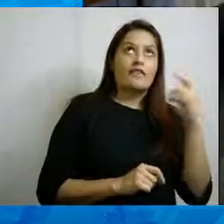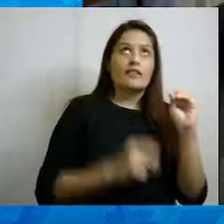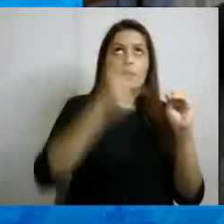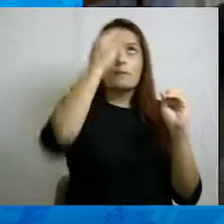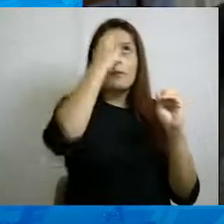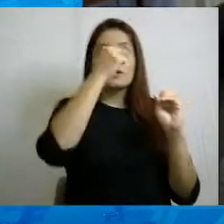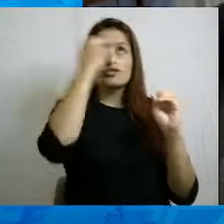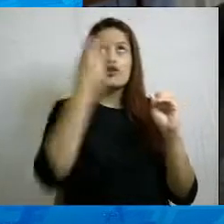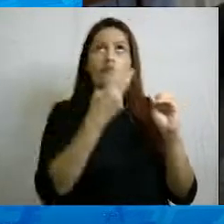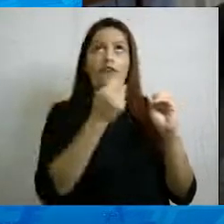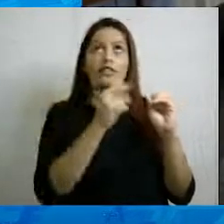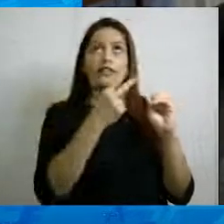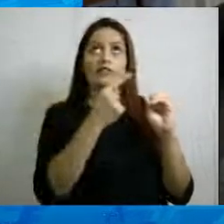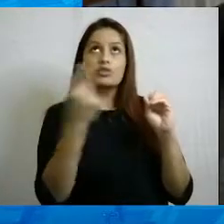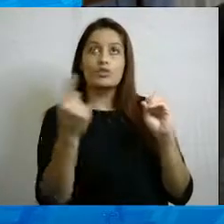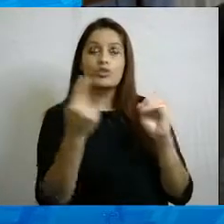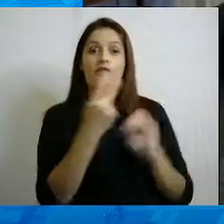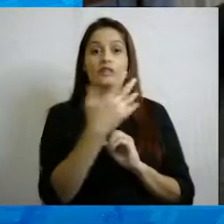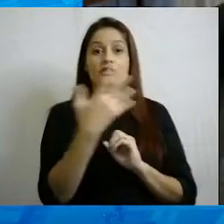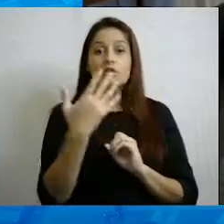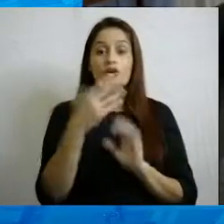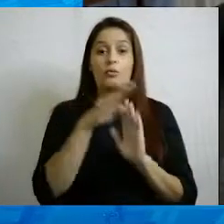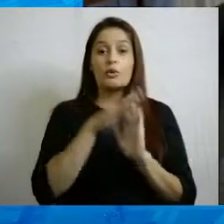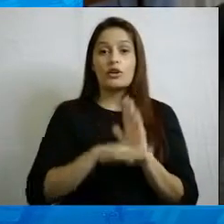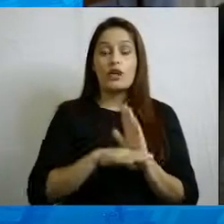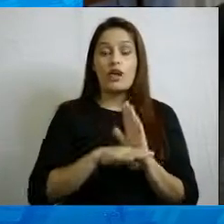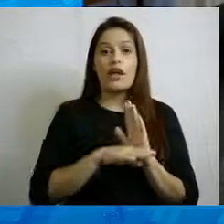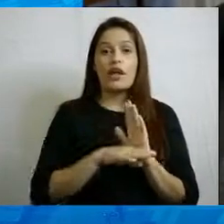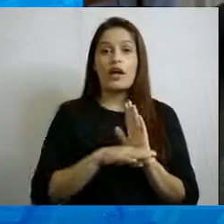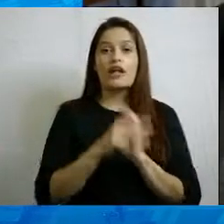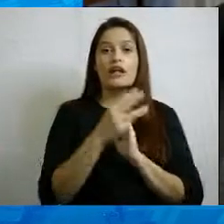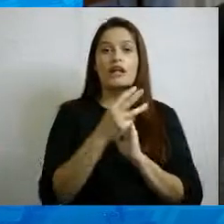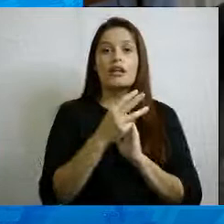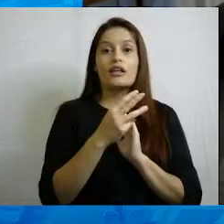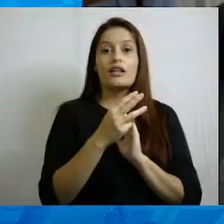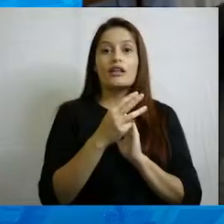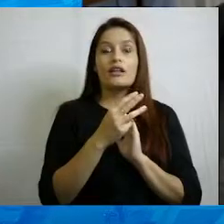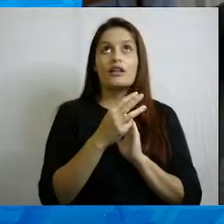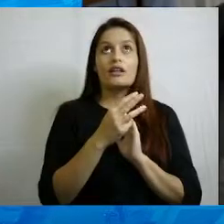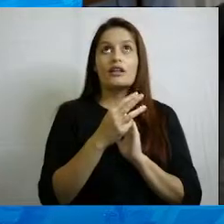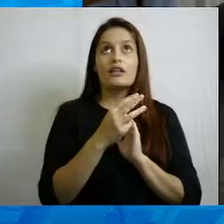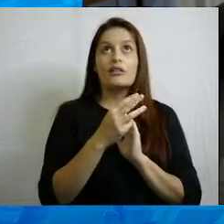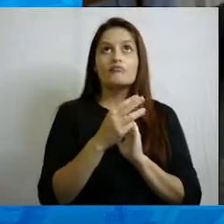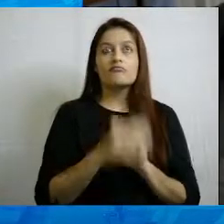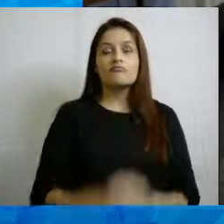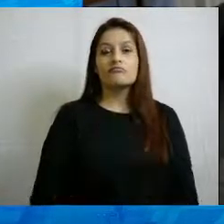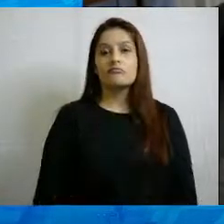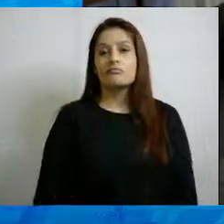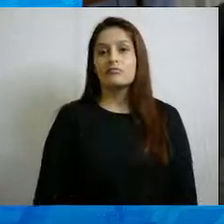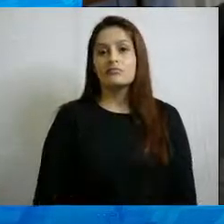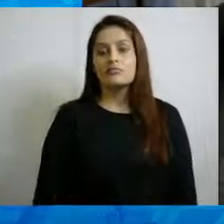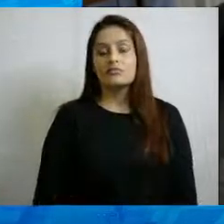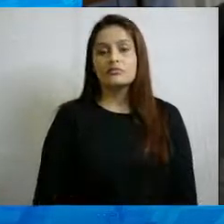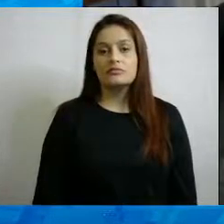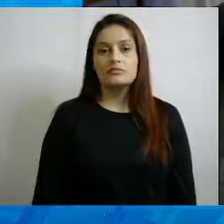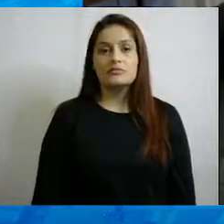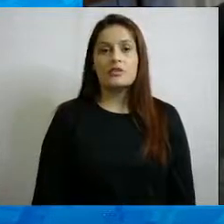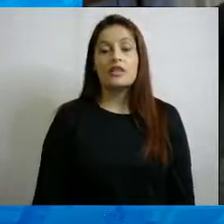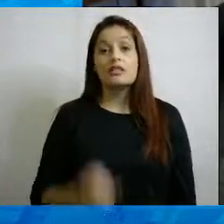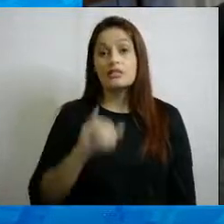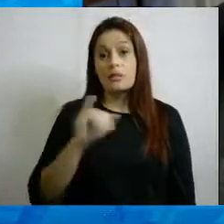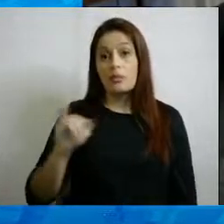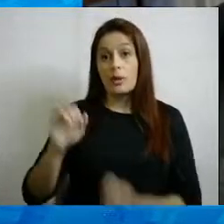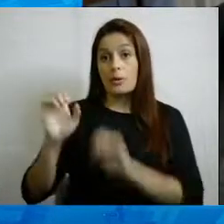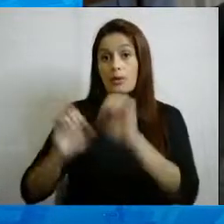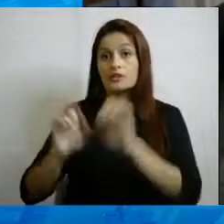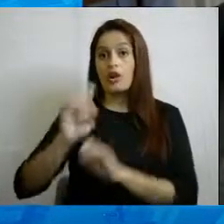que ascendía a 35.418, disminuía a 30 millones. Claramente, este va a ser una propuesta que íbamos, una vez que aceptara la empresa, cosa que no